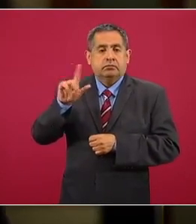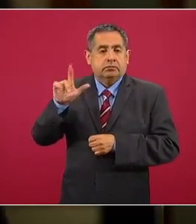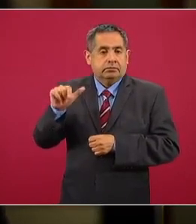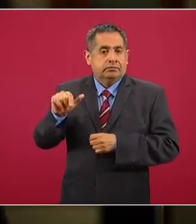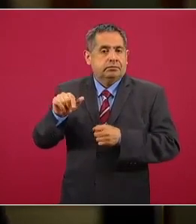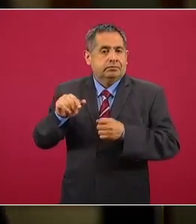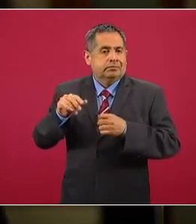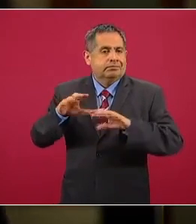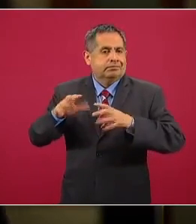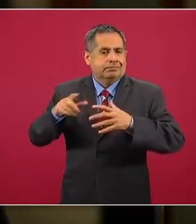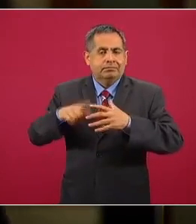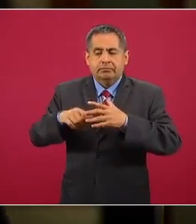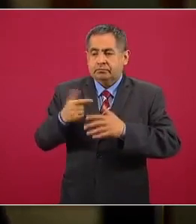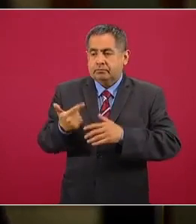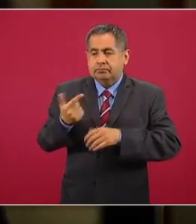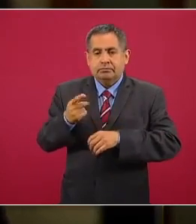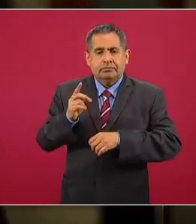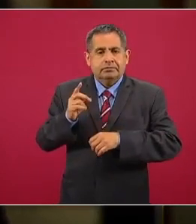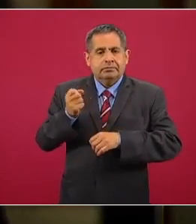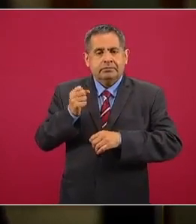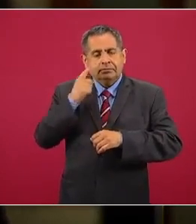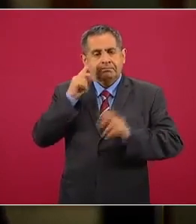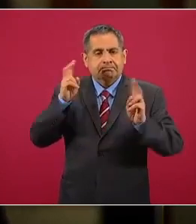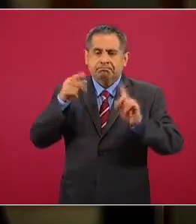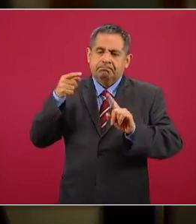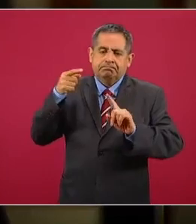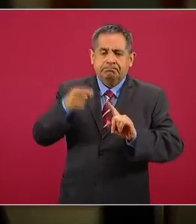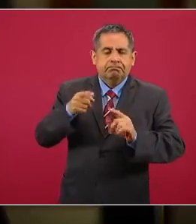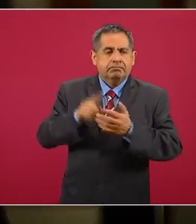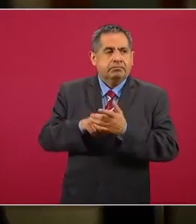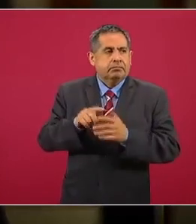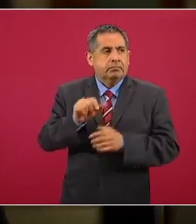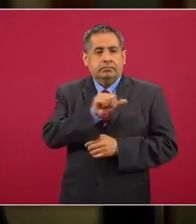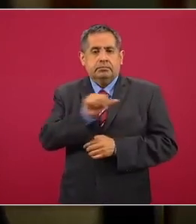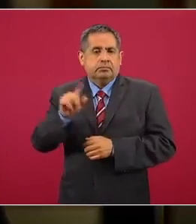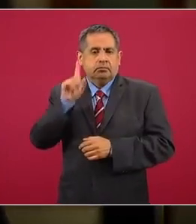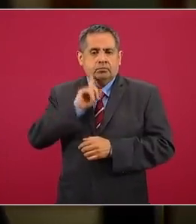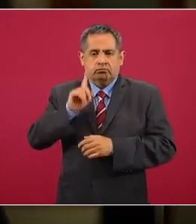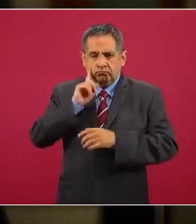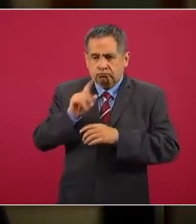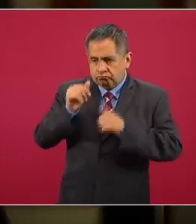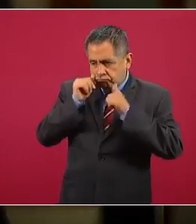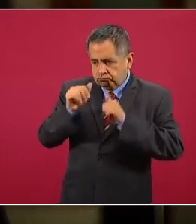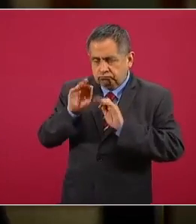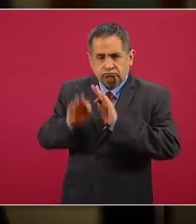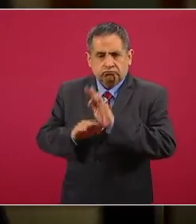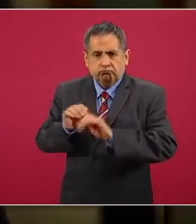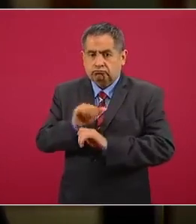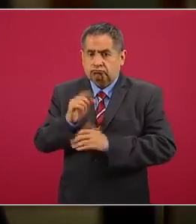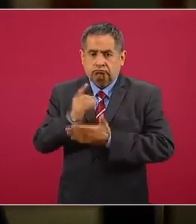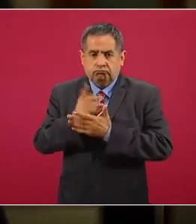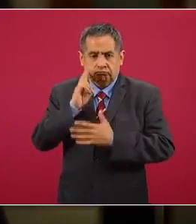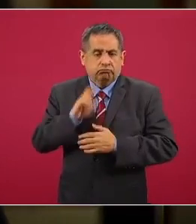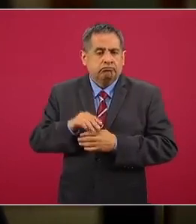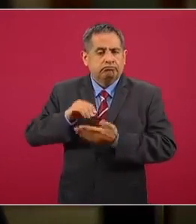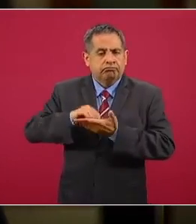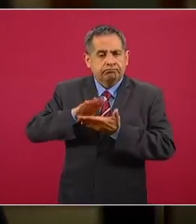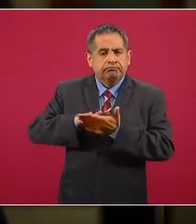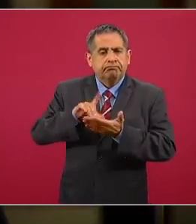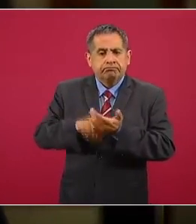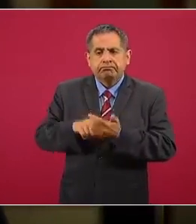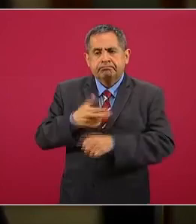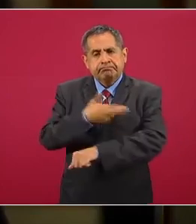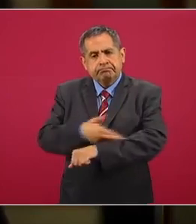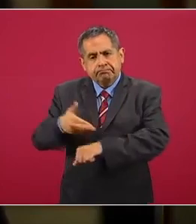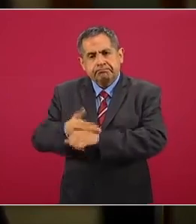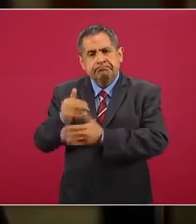noviembre la jornada solo para mujeres que están siendo atendidas con citas para trámite